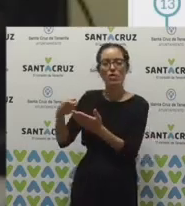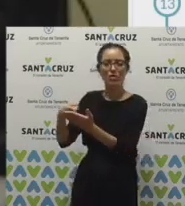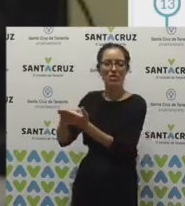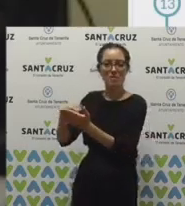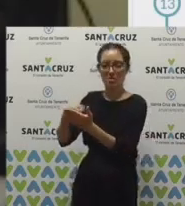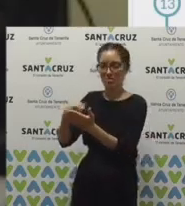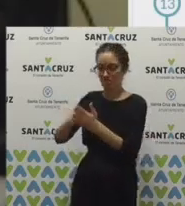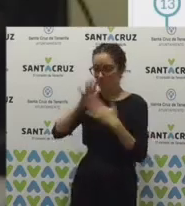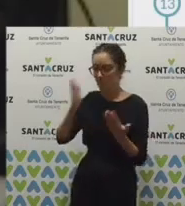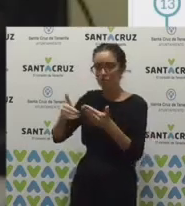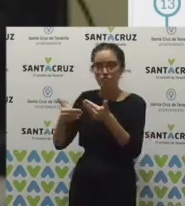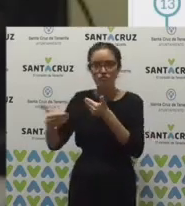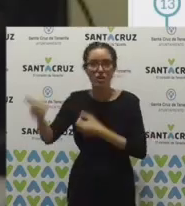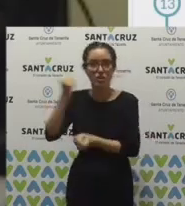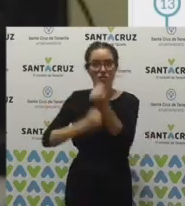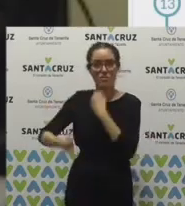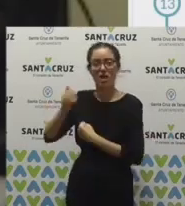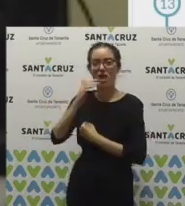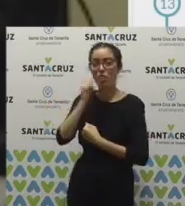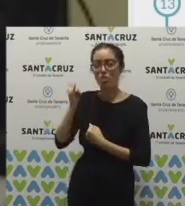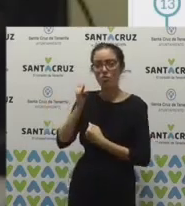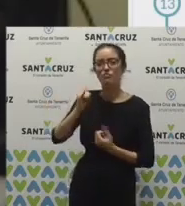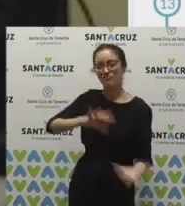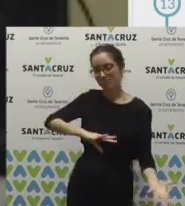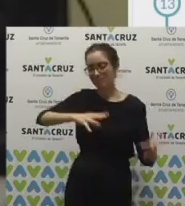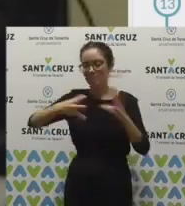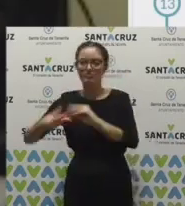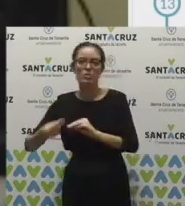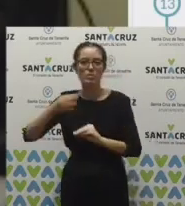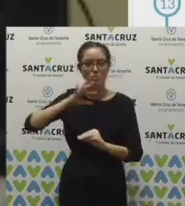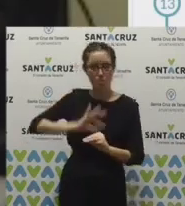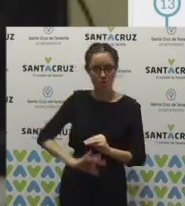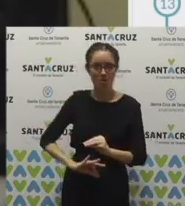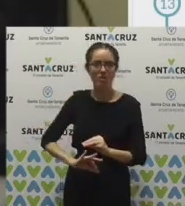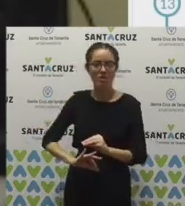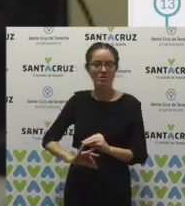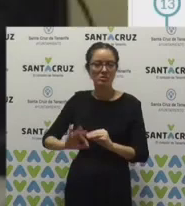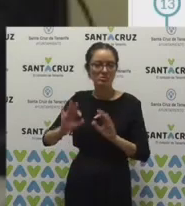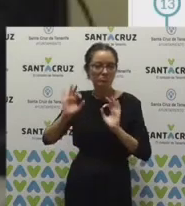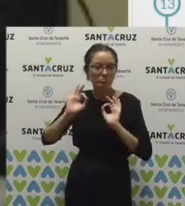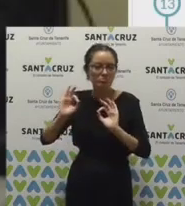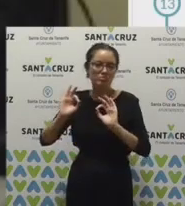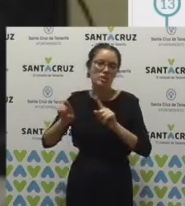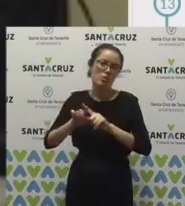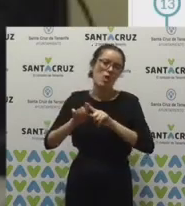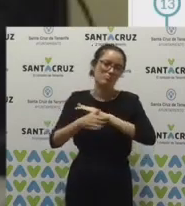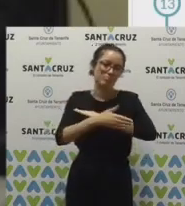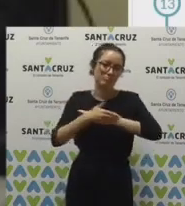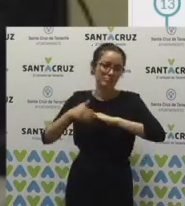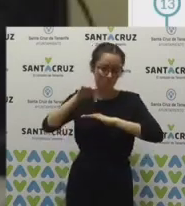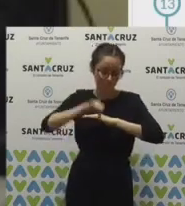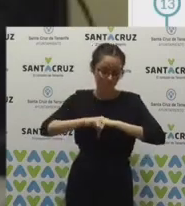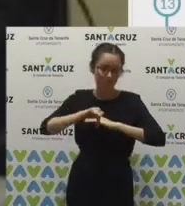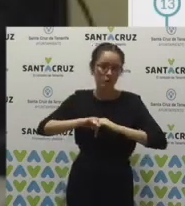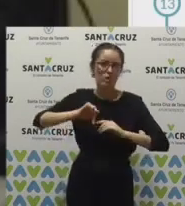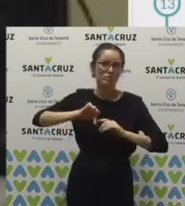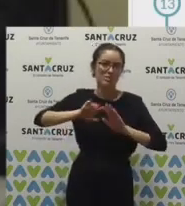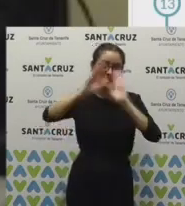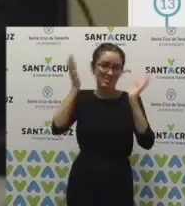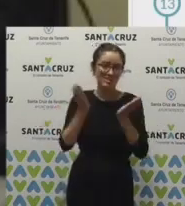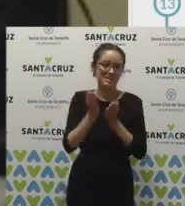futuras de la economía suelen saltar desde tenerife en general y específicamente la reserva de la biósfera